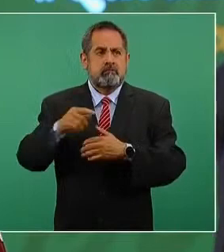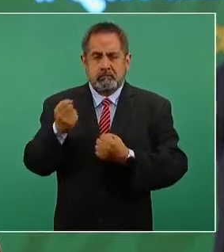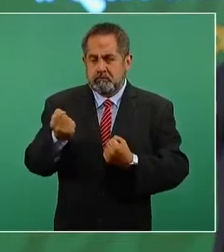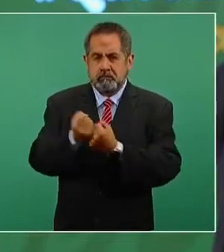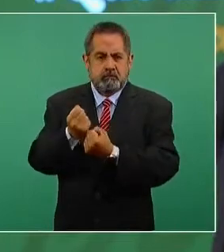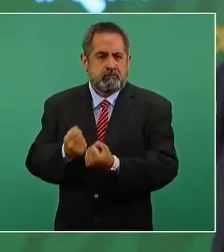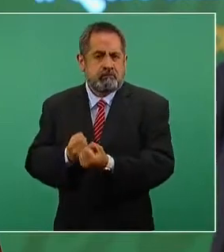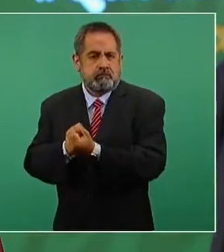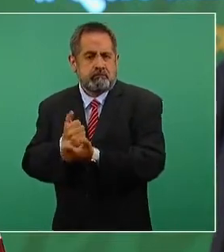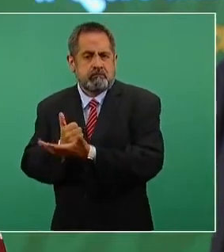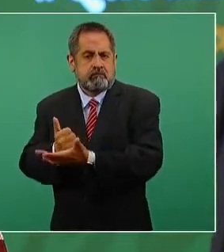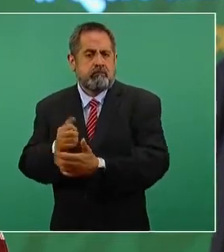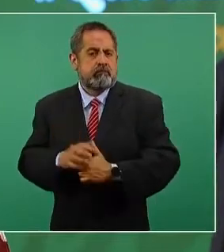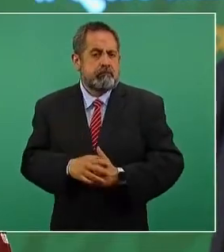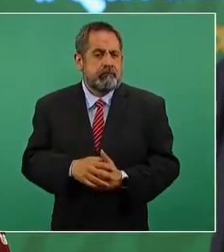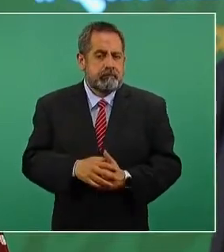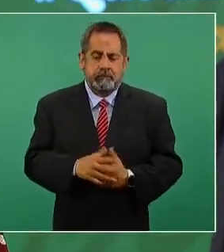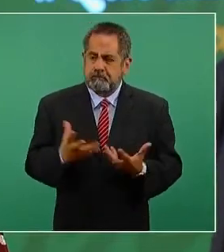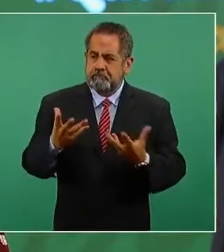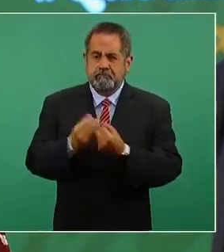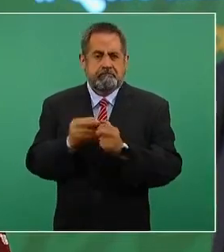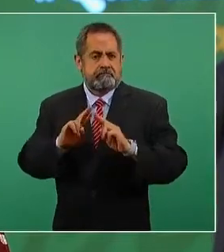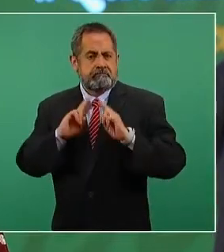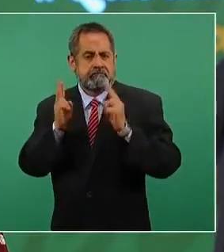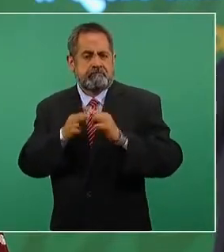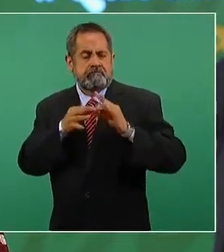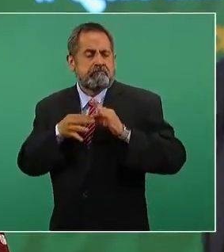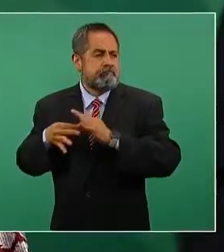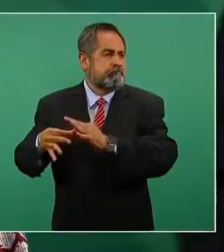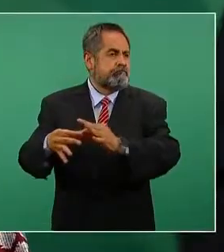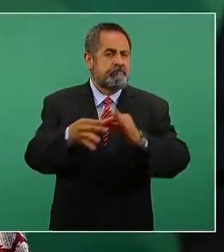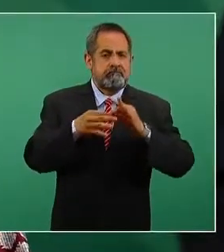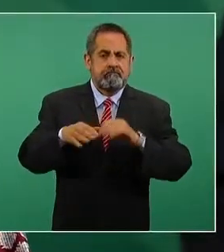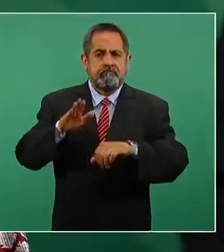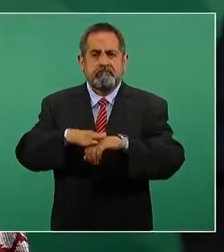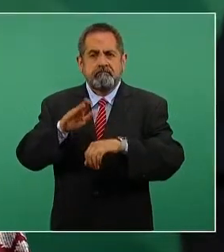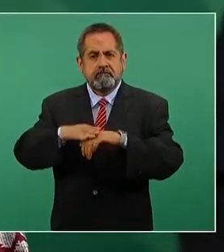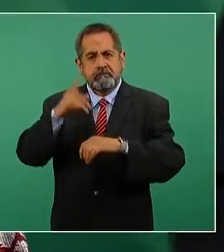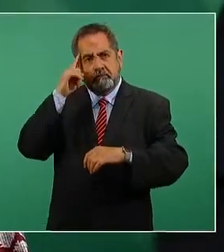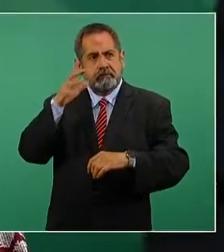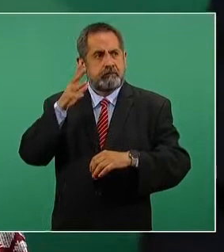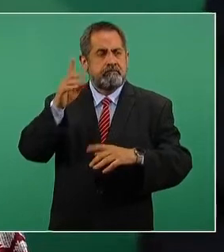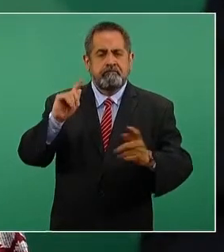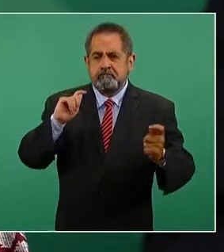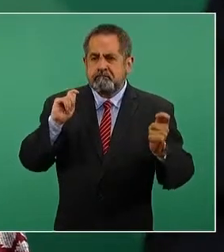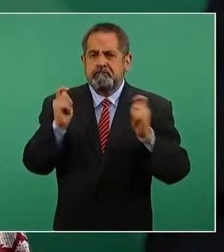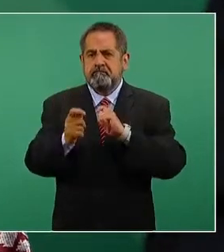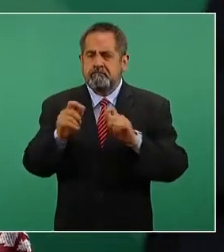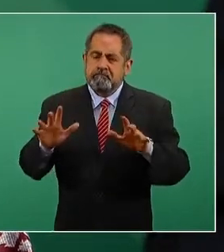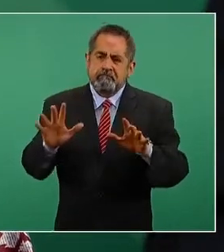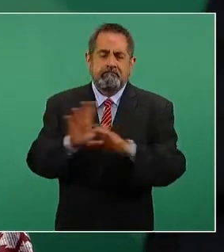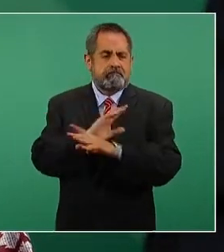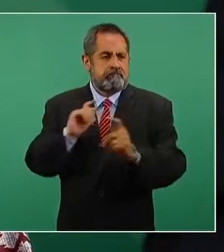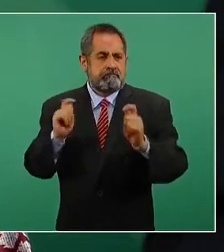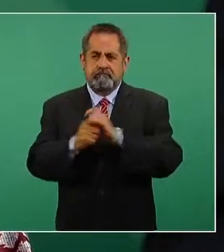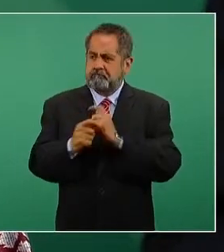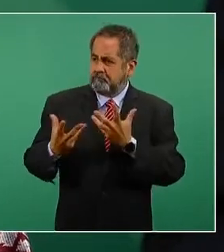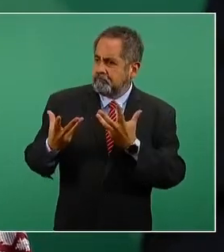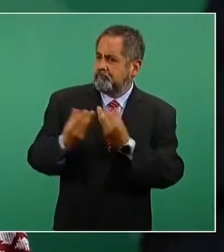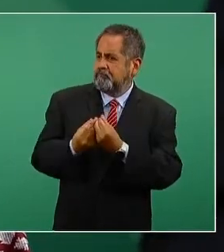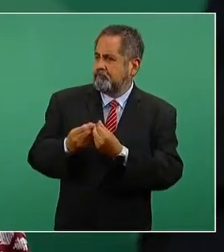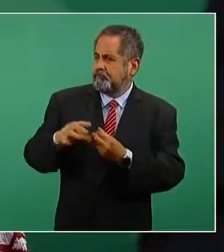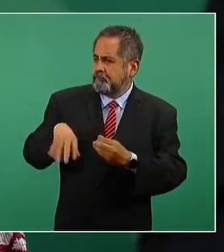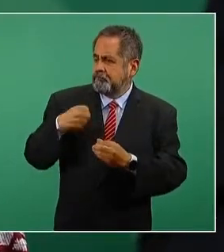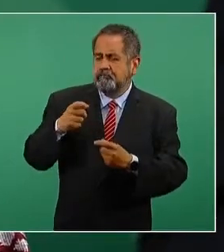change. And we will work Estamos together. Unidas haciendo un llamado al cambio y trabajaremos en conjunto. Before the